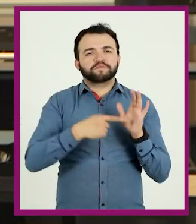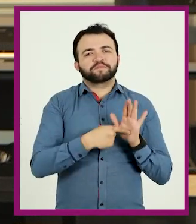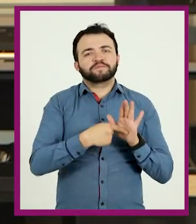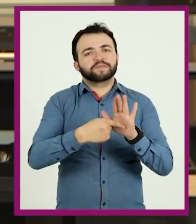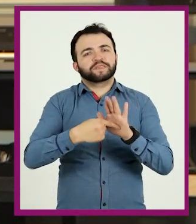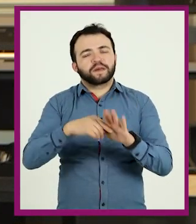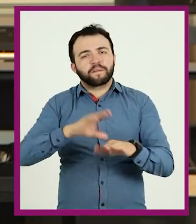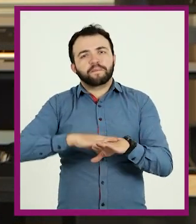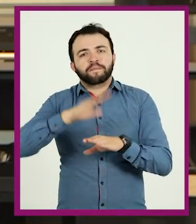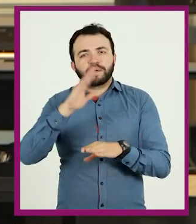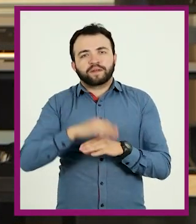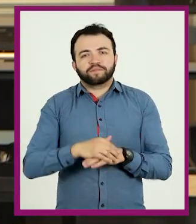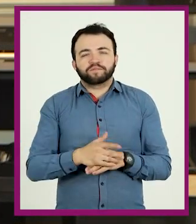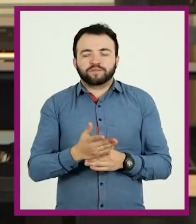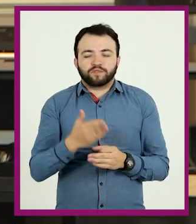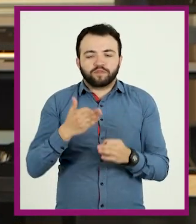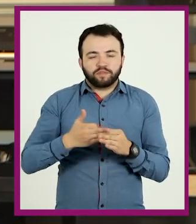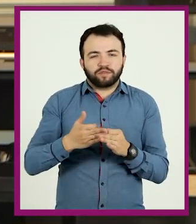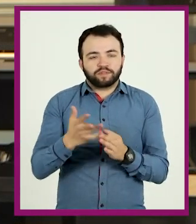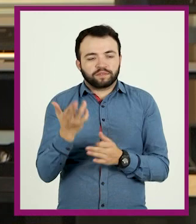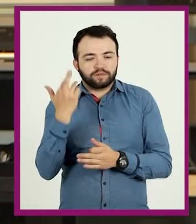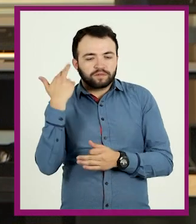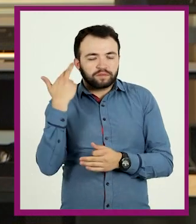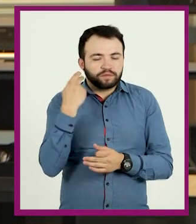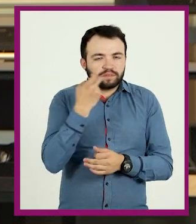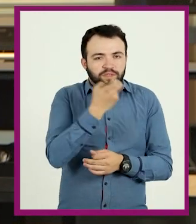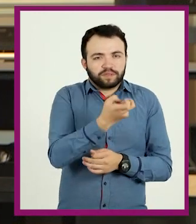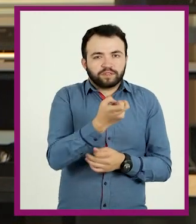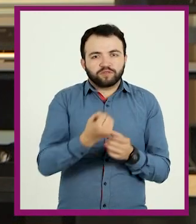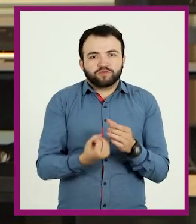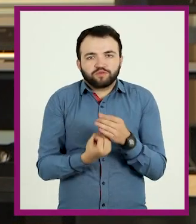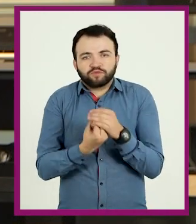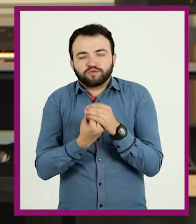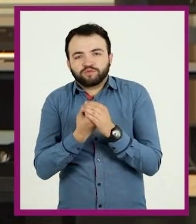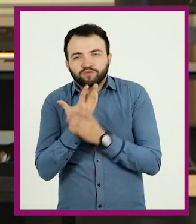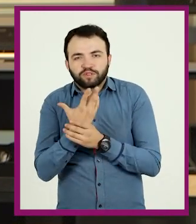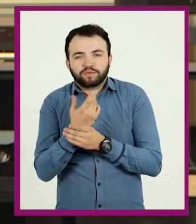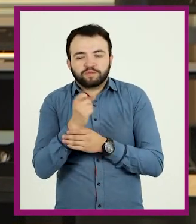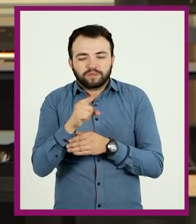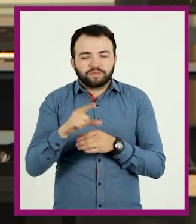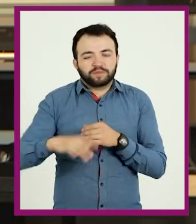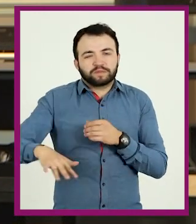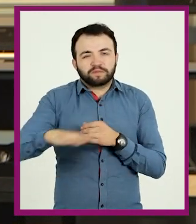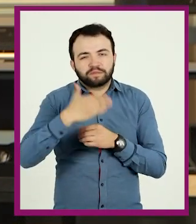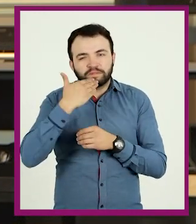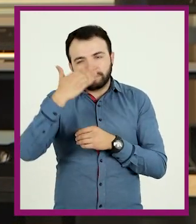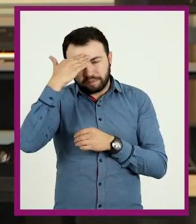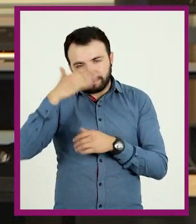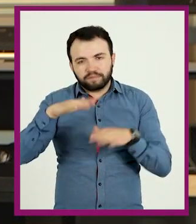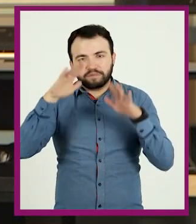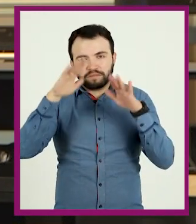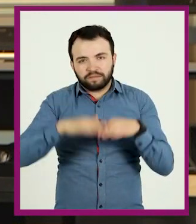emisión. Mientras los dejo con algo de lo más nuevo que ha surgido en la región. Esto es Jumbuz Semat, es muy interesante porque además de